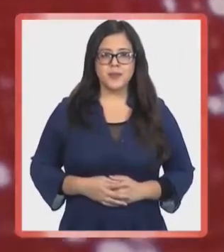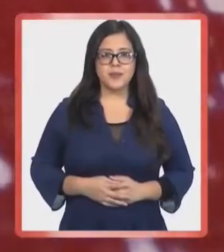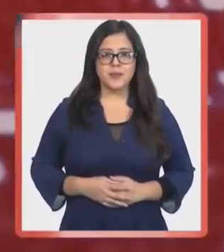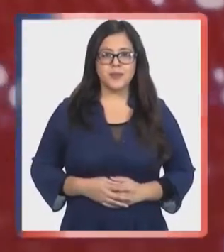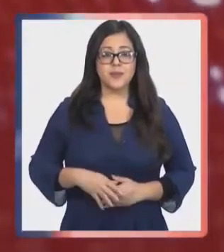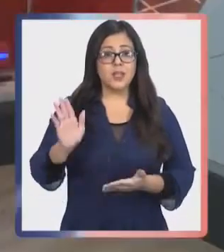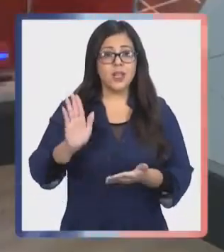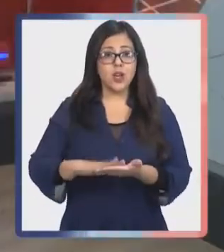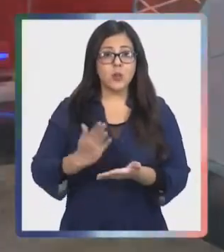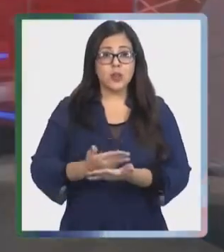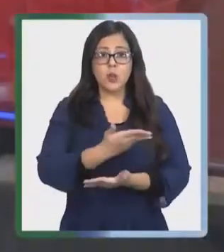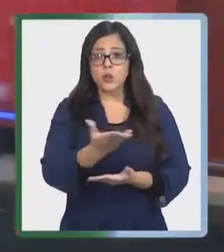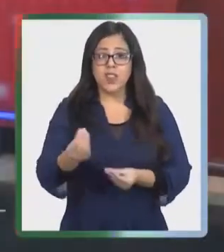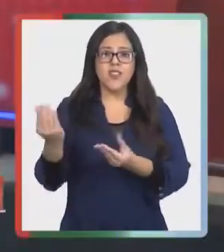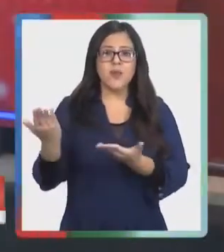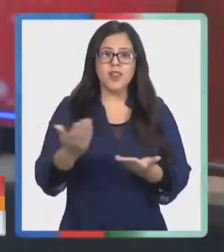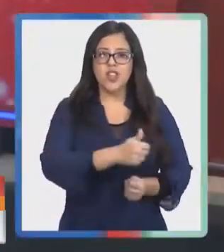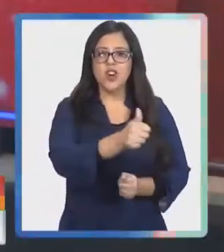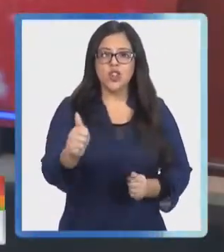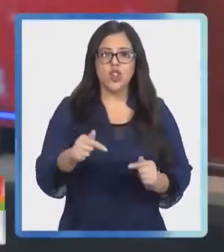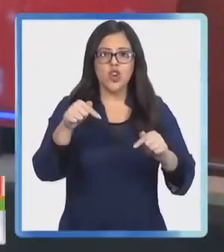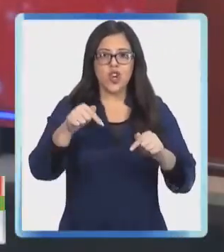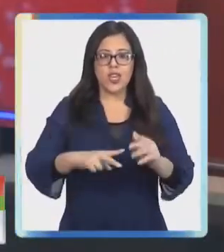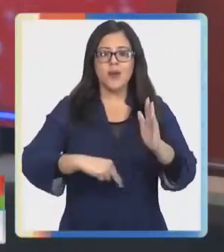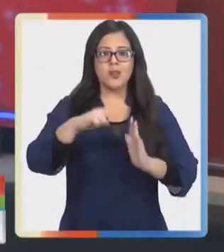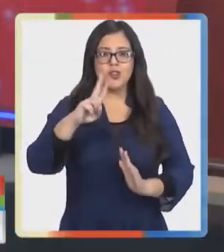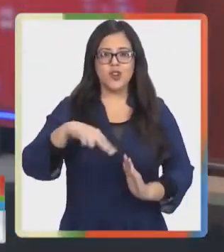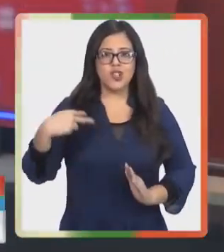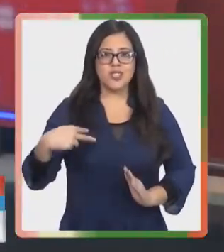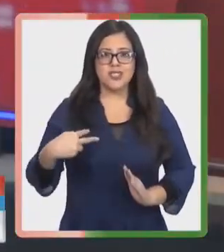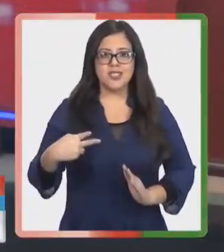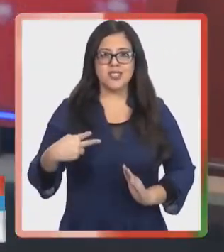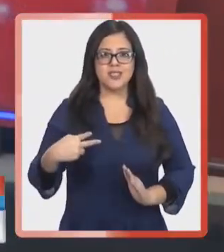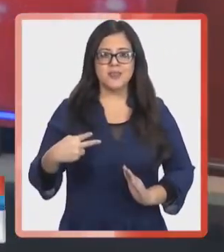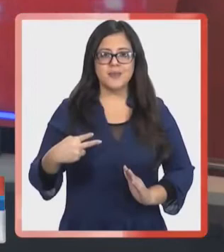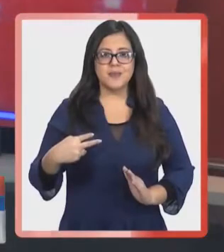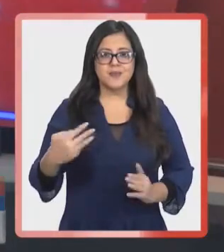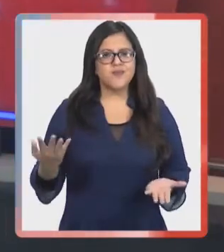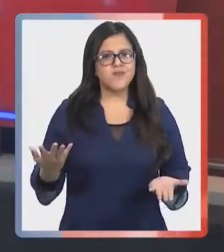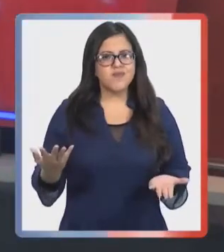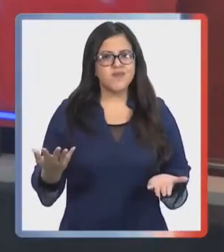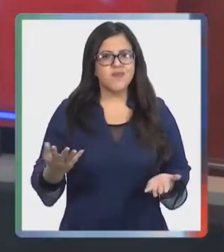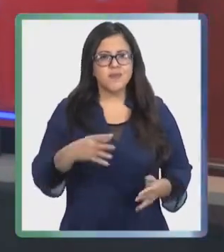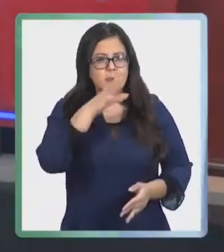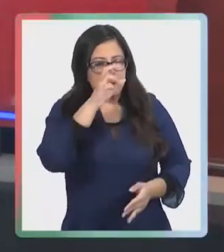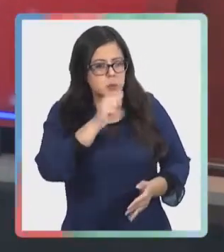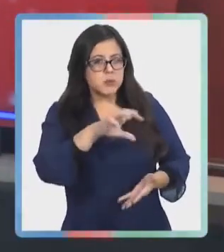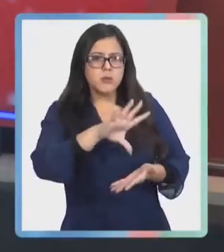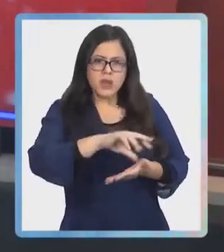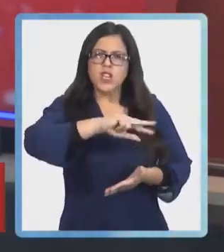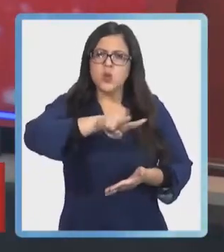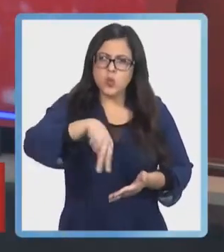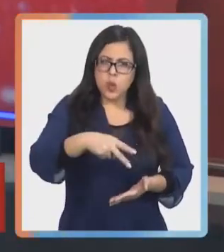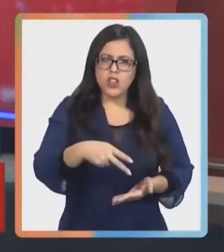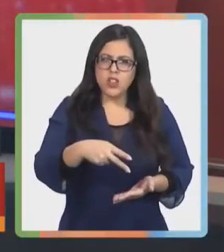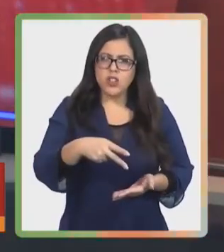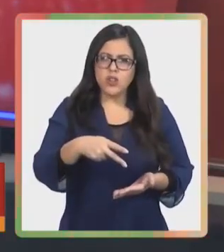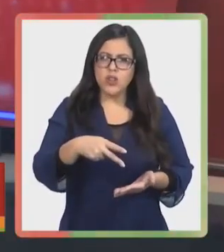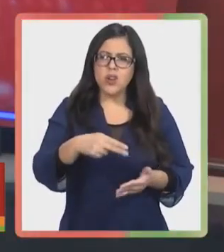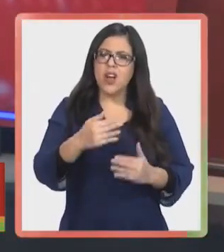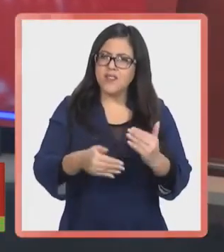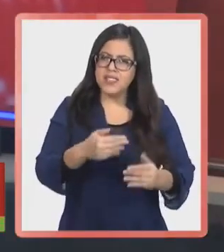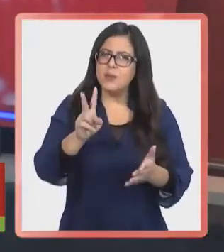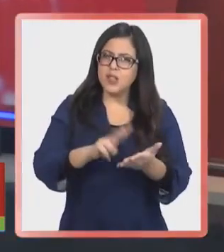Noticias. ¿Qué tal? ¿Cómo están? Bienvenidas, bienvenidos a Portavoz Noticias. ¿Qué tan tolerante es nuestro